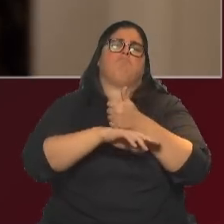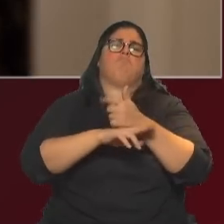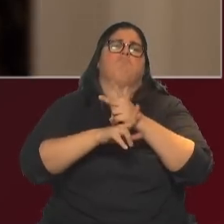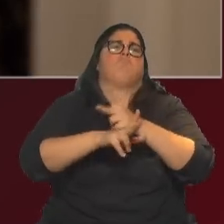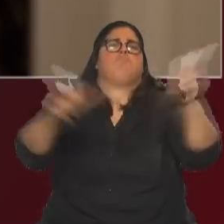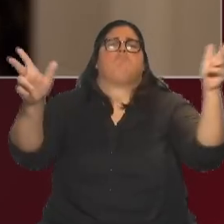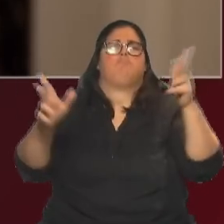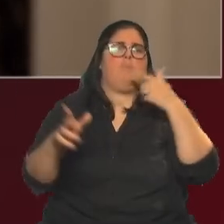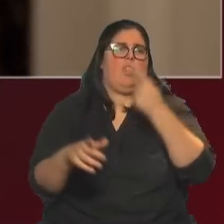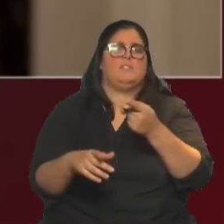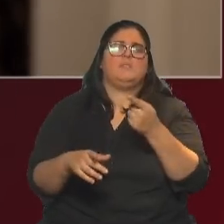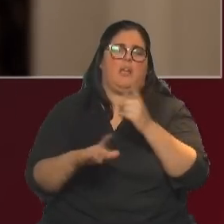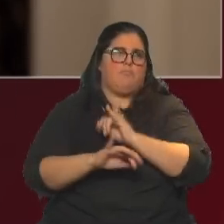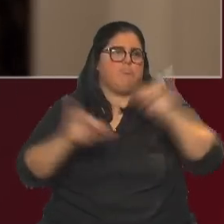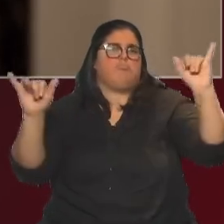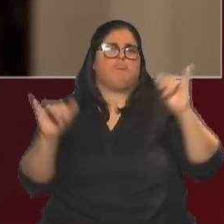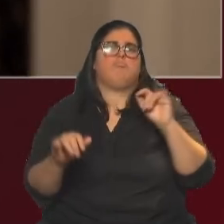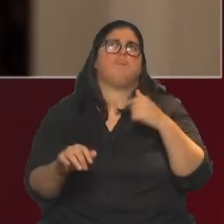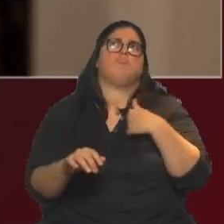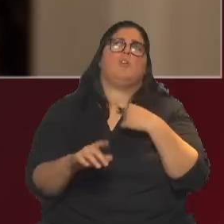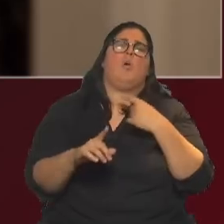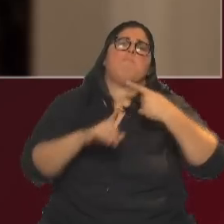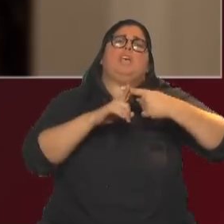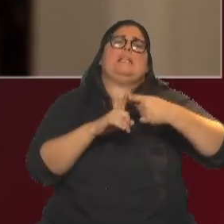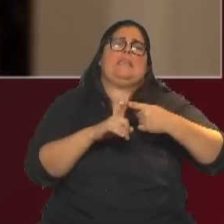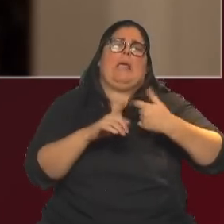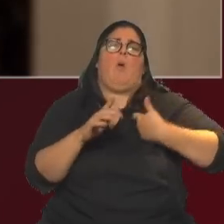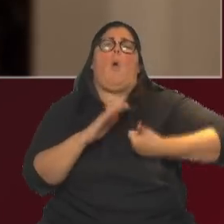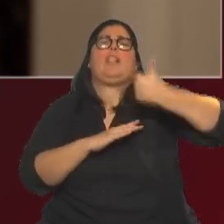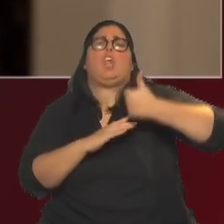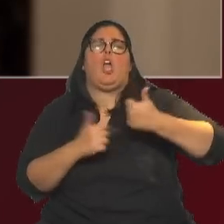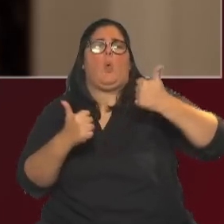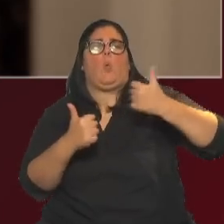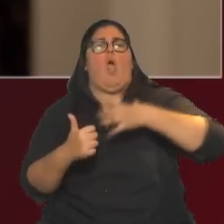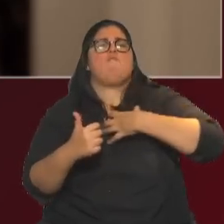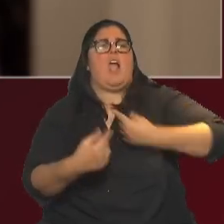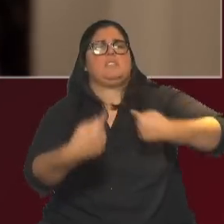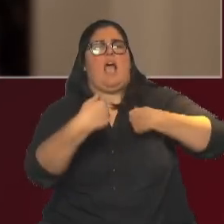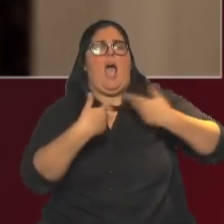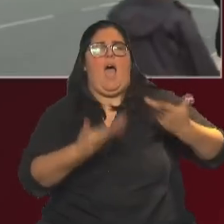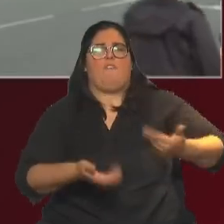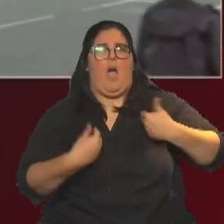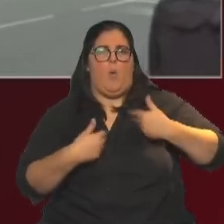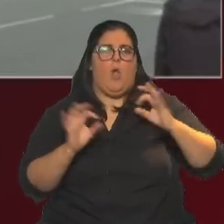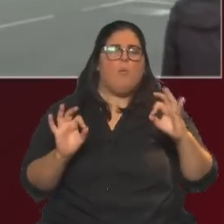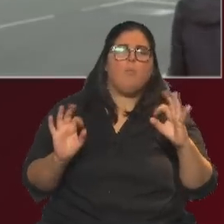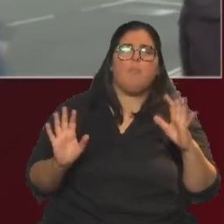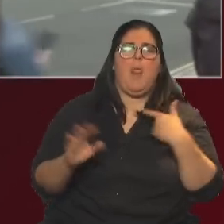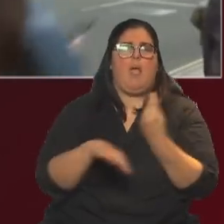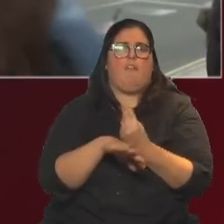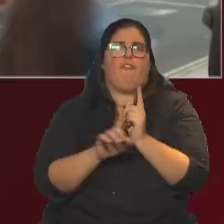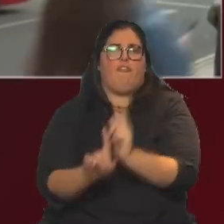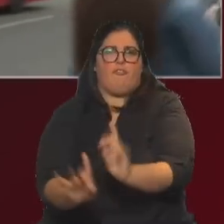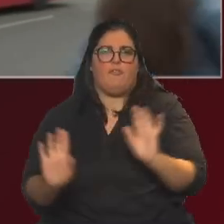esta entre comillas, victoria pírrica, diríamos, de haber podido permanecer en el cargo, como efectivamente un logro,